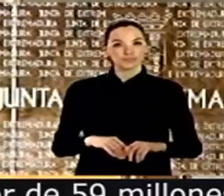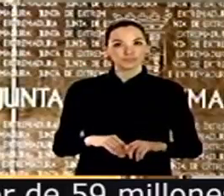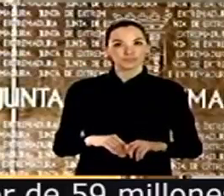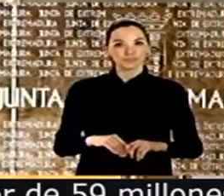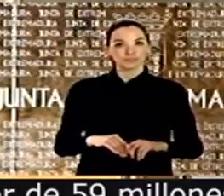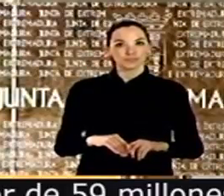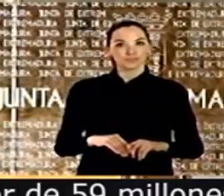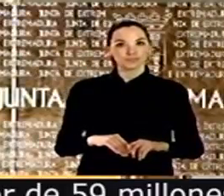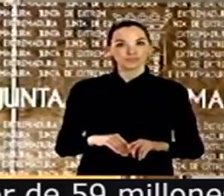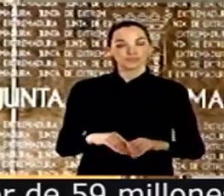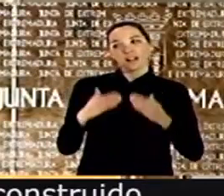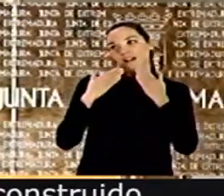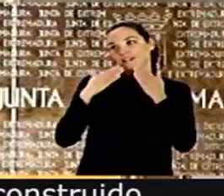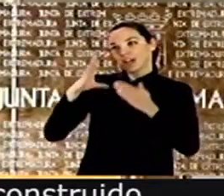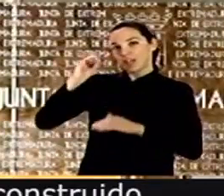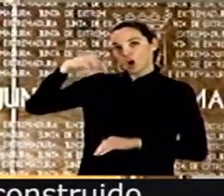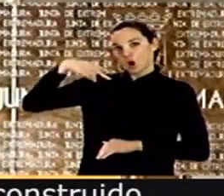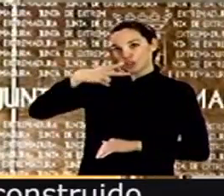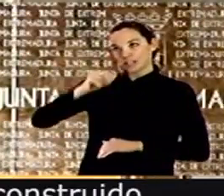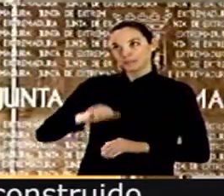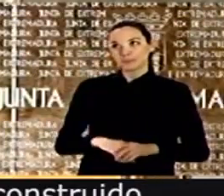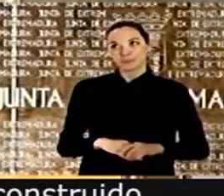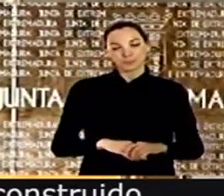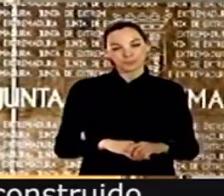Lo que te lo agradezco, Concha, gracias.